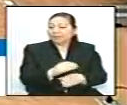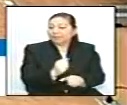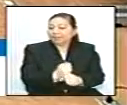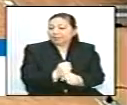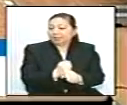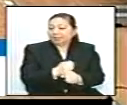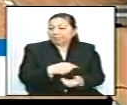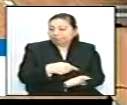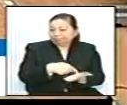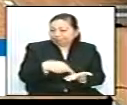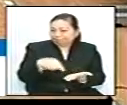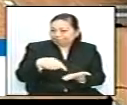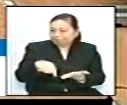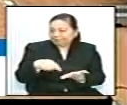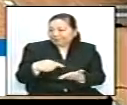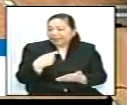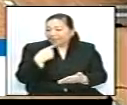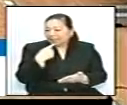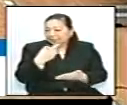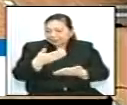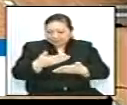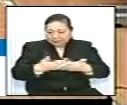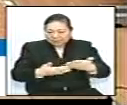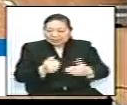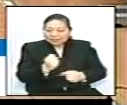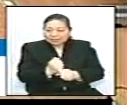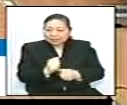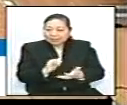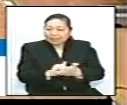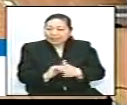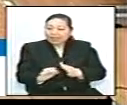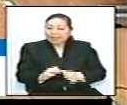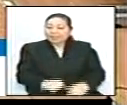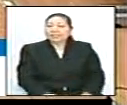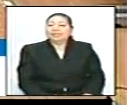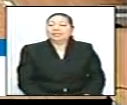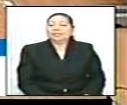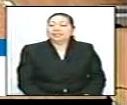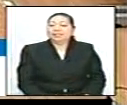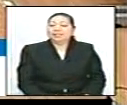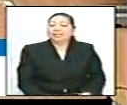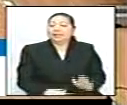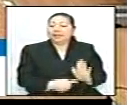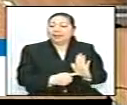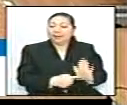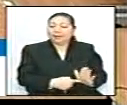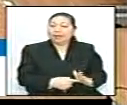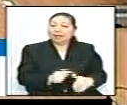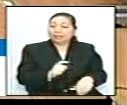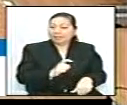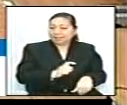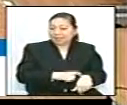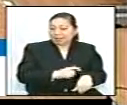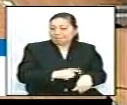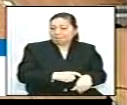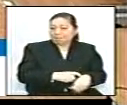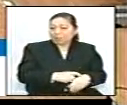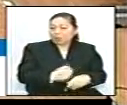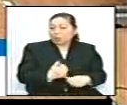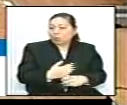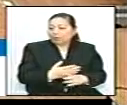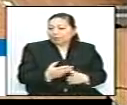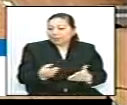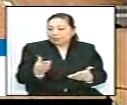que se les ha remitido se presenta un esquema de la labor que se realizaría en el presente periodo legislativo en las